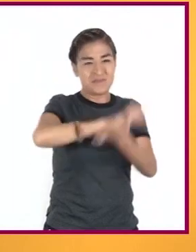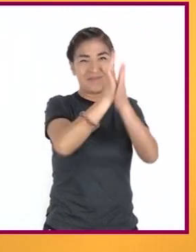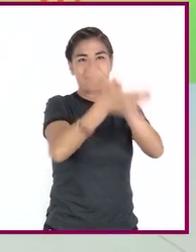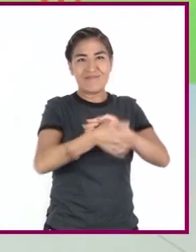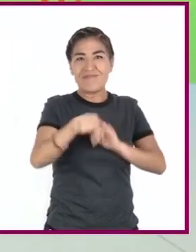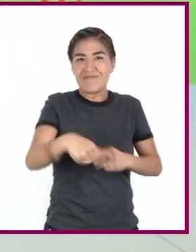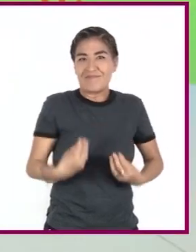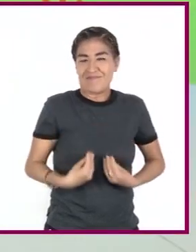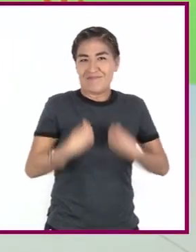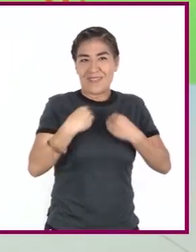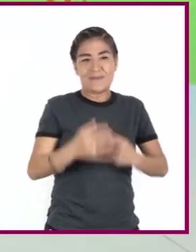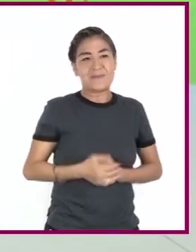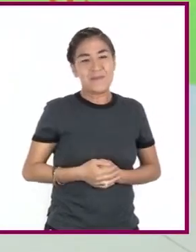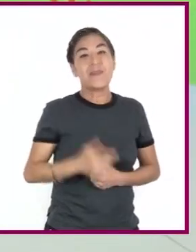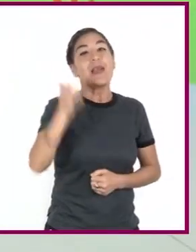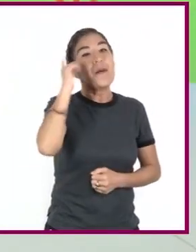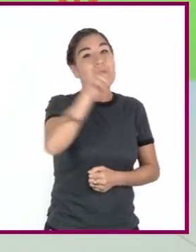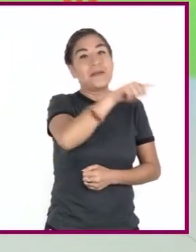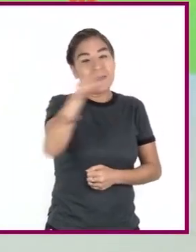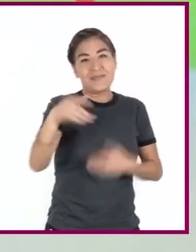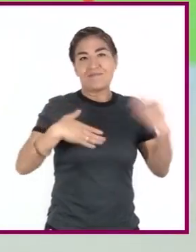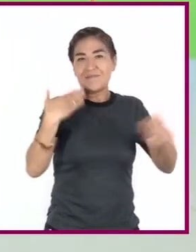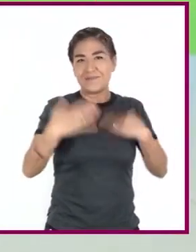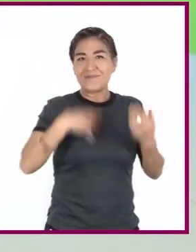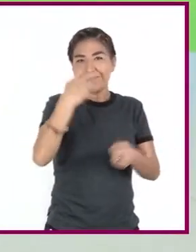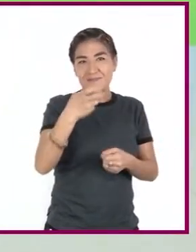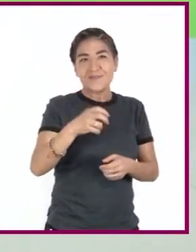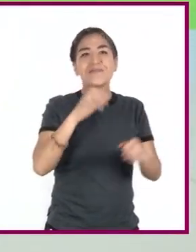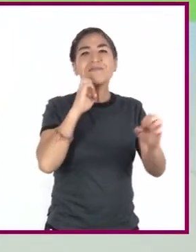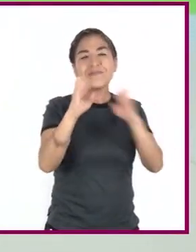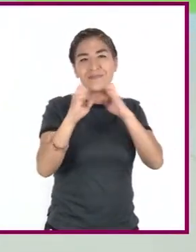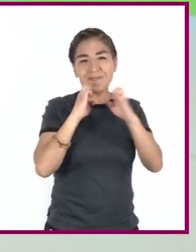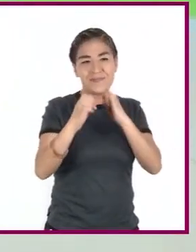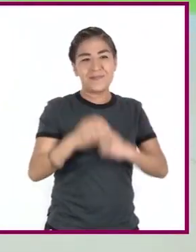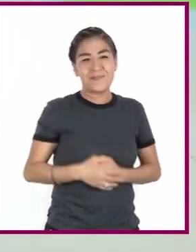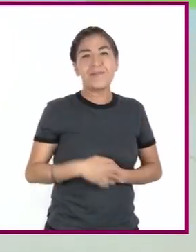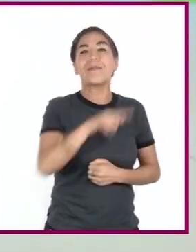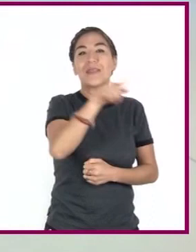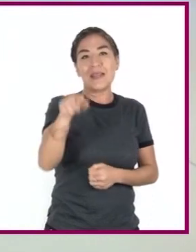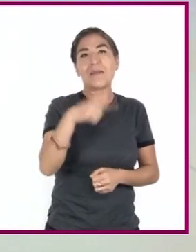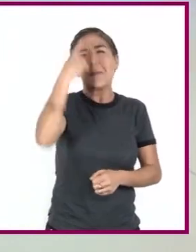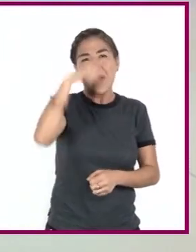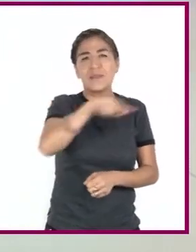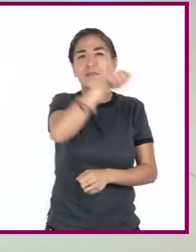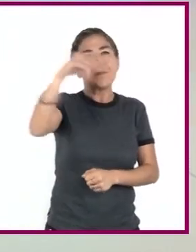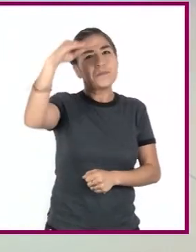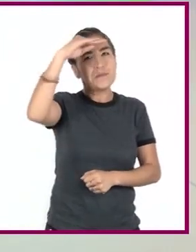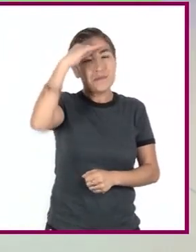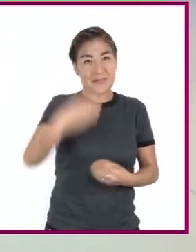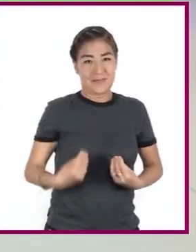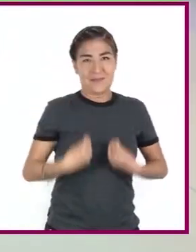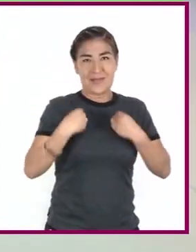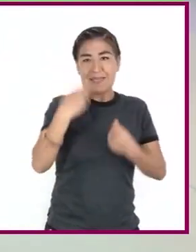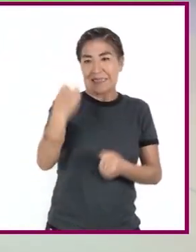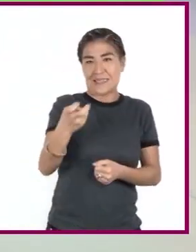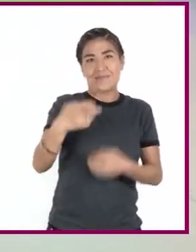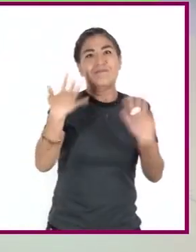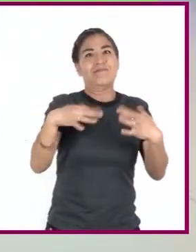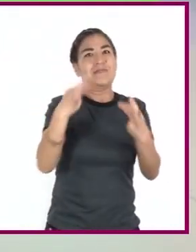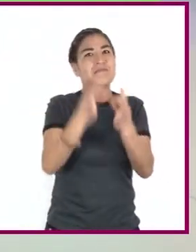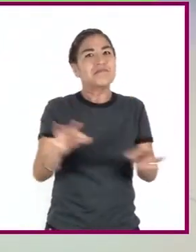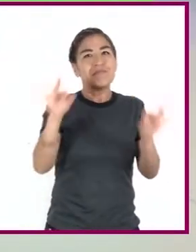entera. Esperamos que hayan disfrutado de esta entrevista y que les invite a reflexionar sobre la vida de este